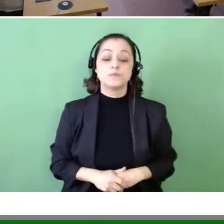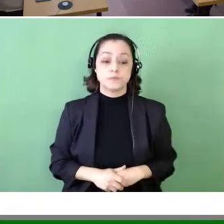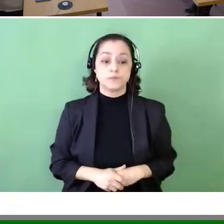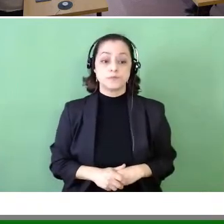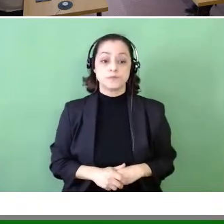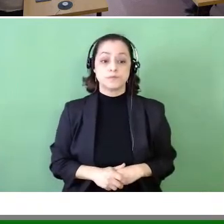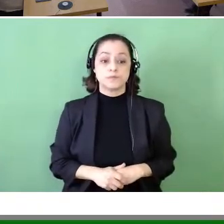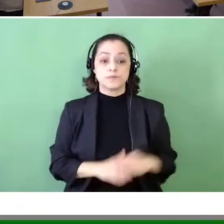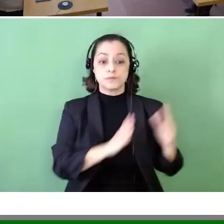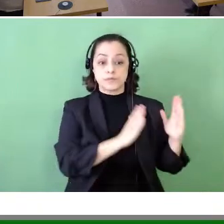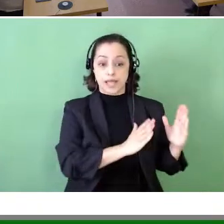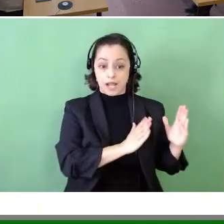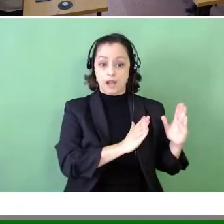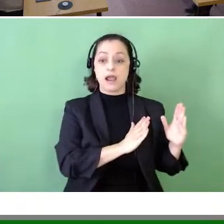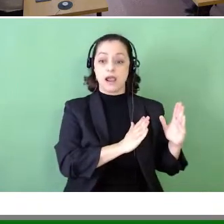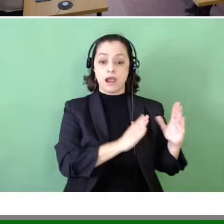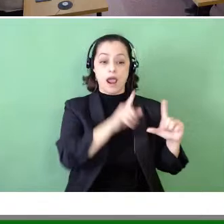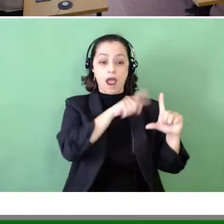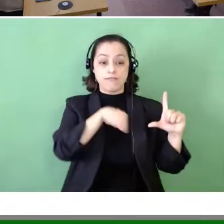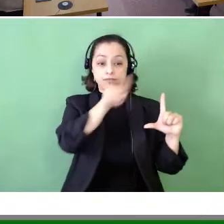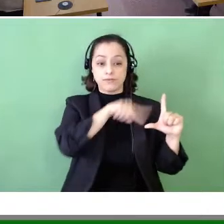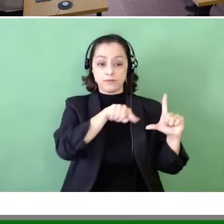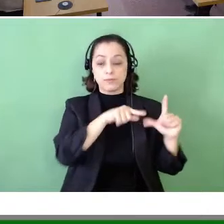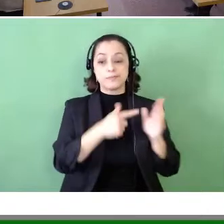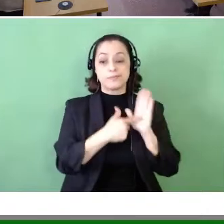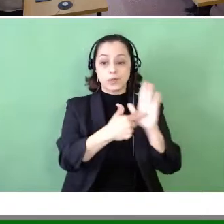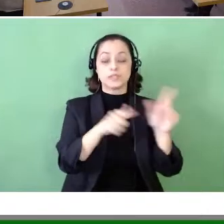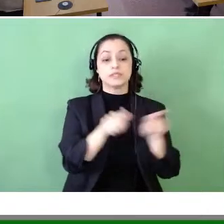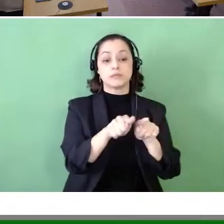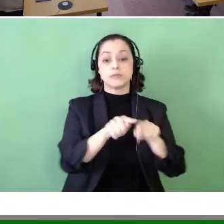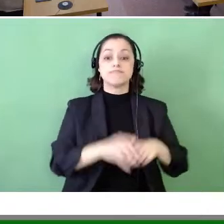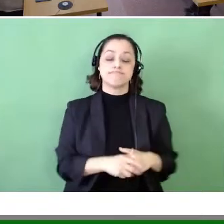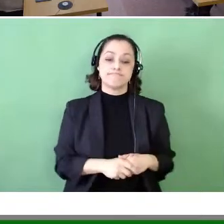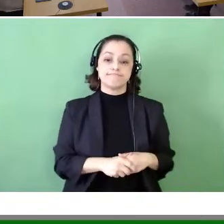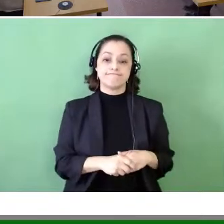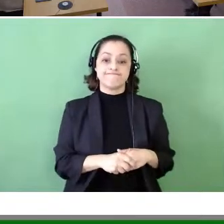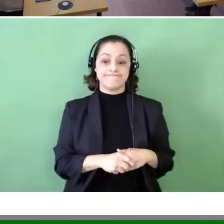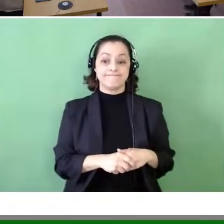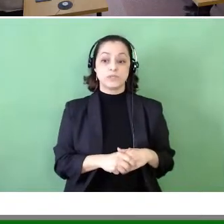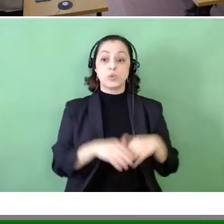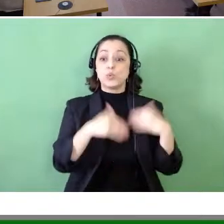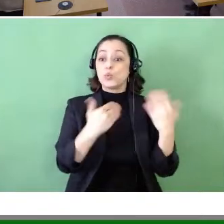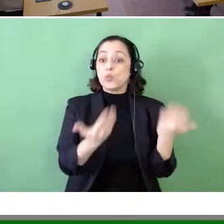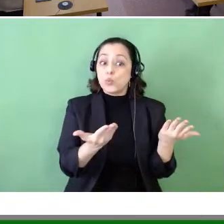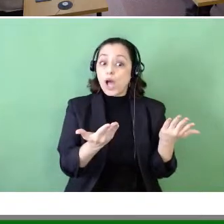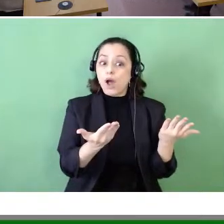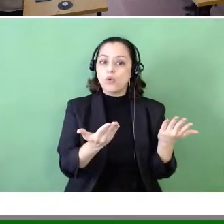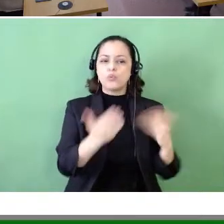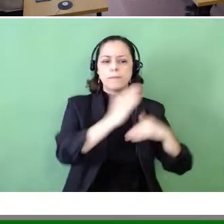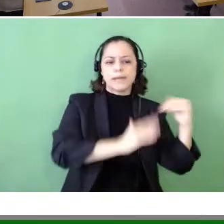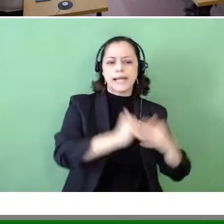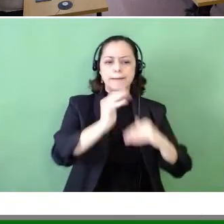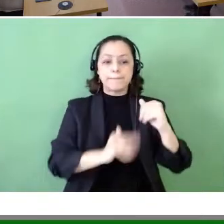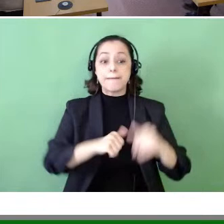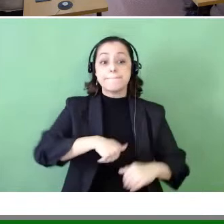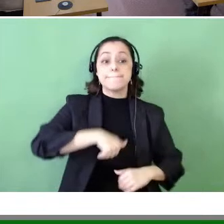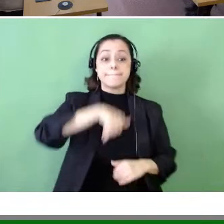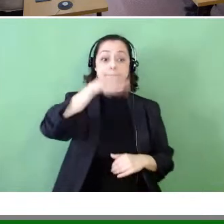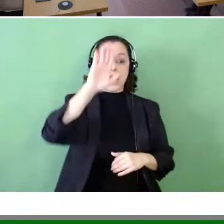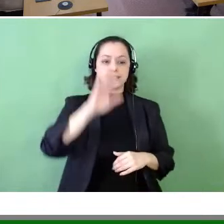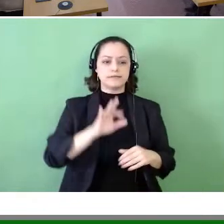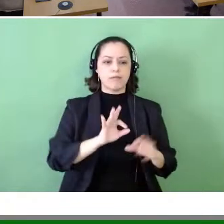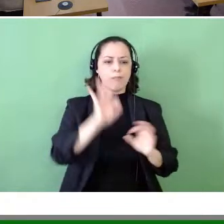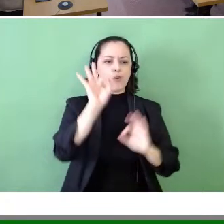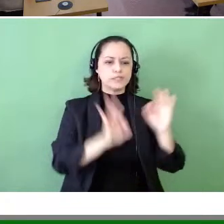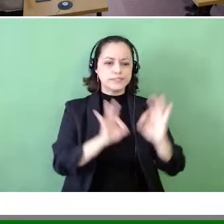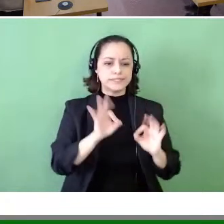son también, preguntamos a ellos cuál actividad que trabajan más. O sea, aquellos que trabajan con las dos,